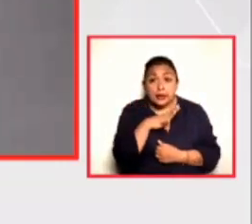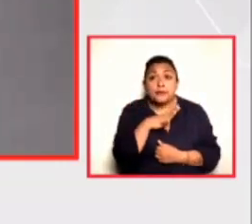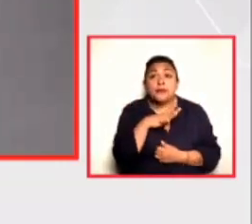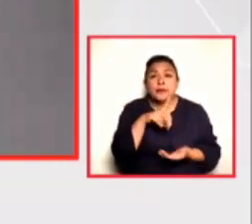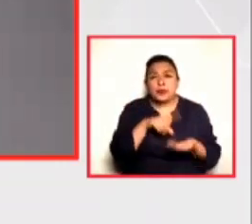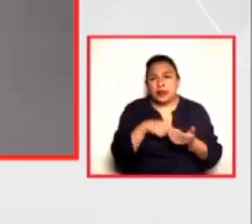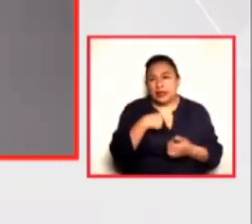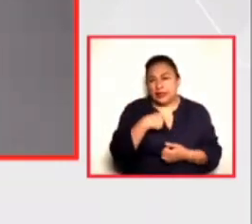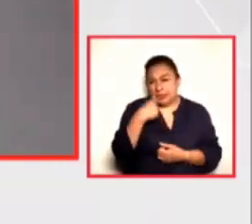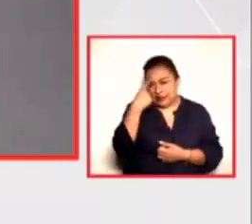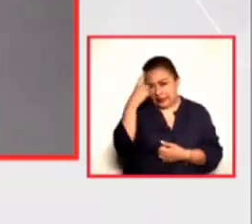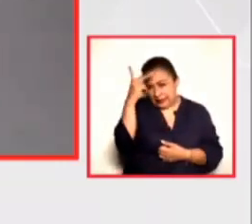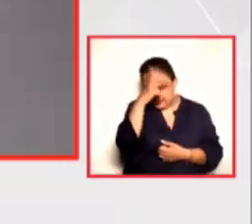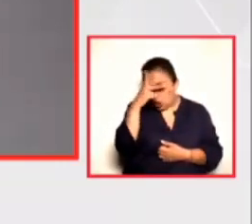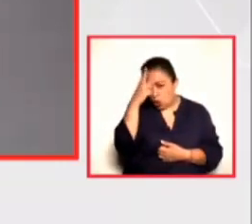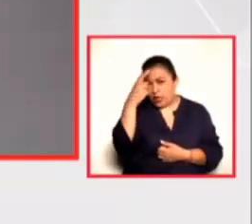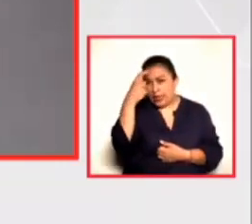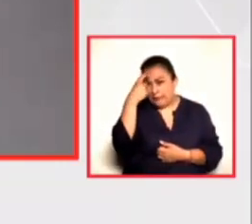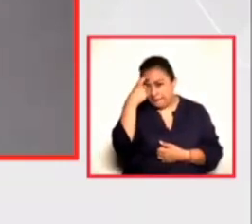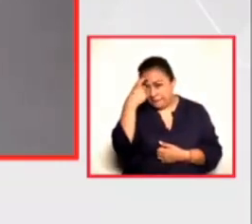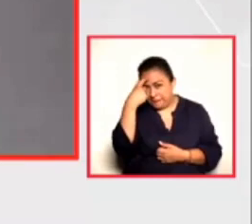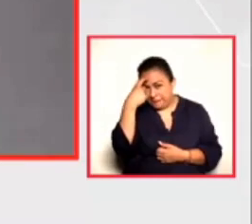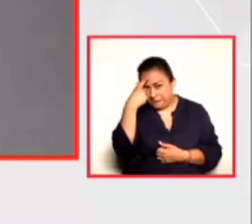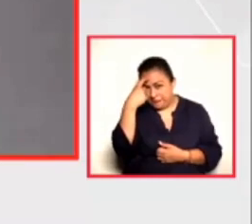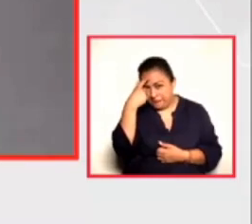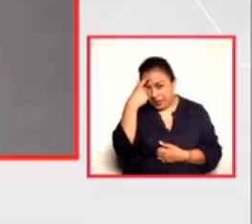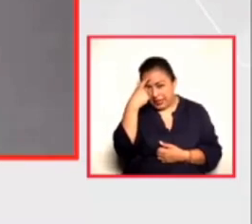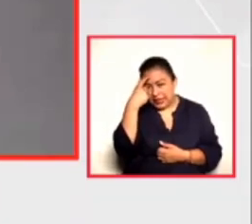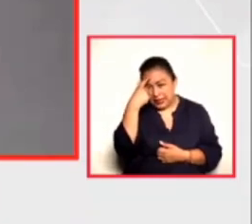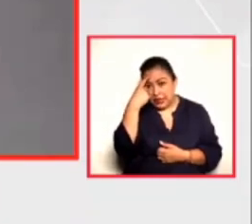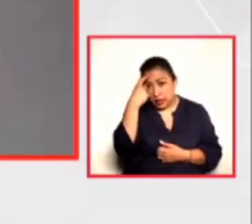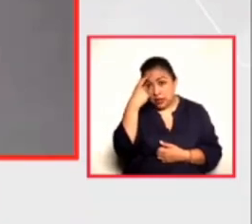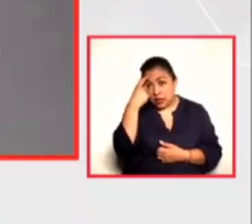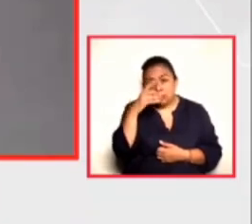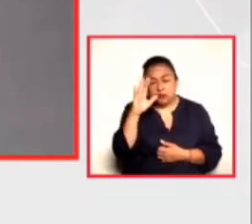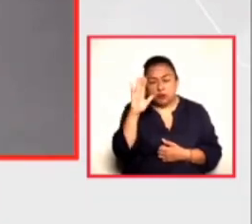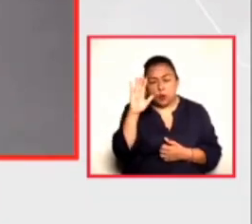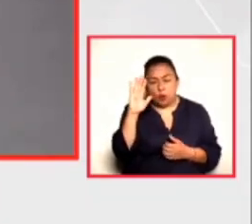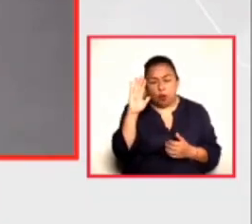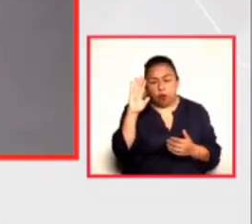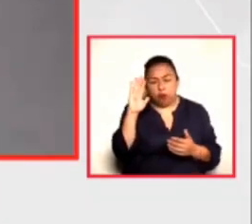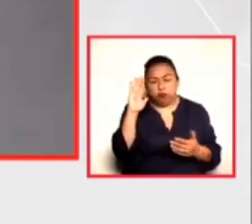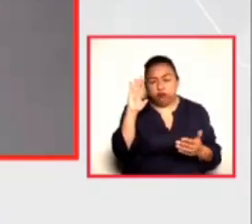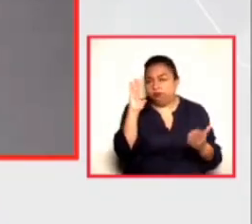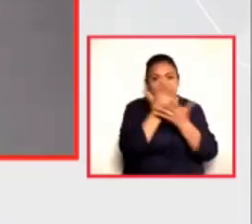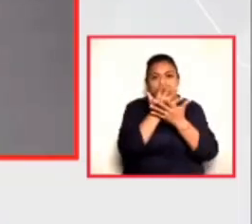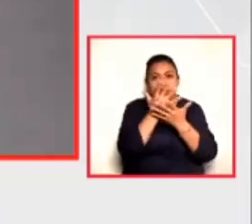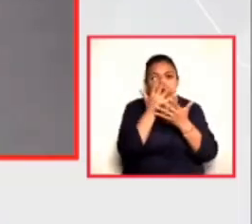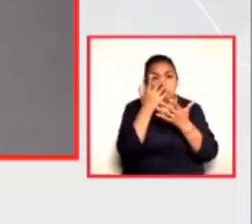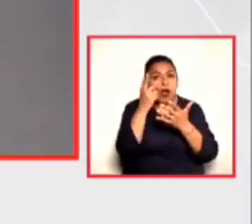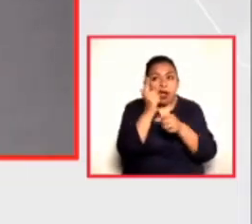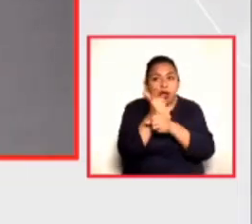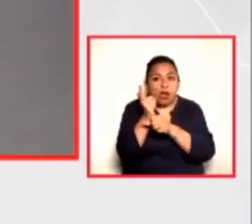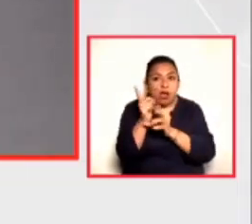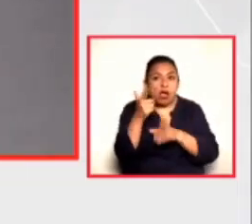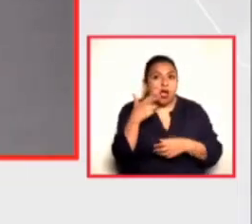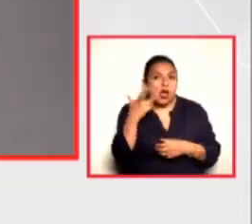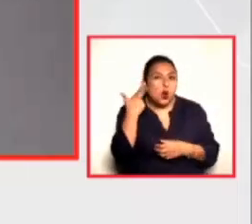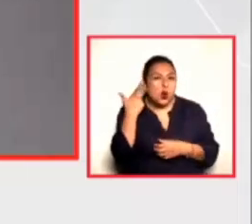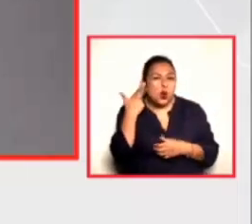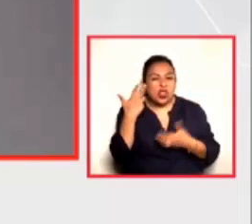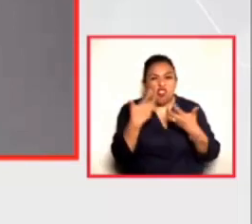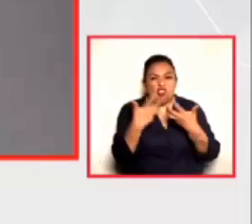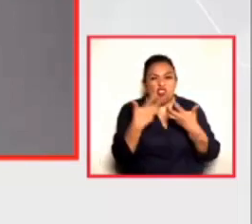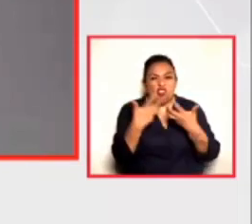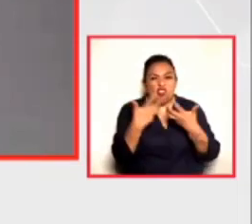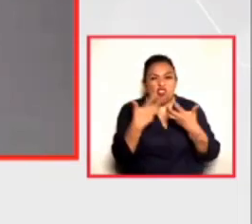psicología, nuestra mente, nuestra psique, ¿no?, está bloqueando para no detectarlo, que es ese ruido de motores. Pero